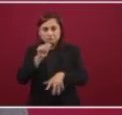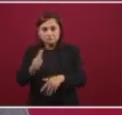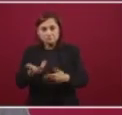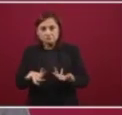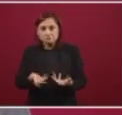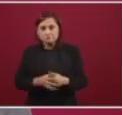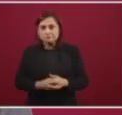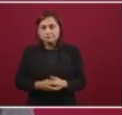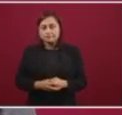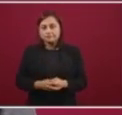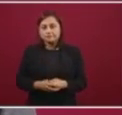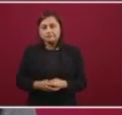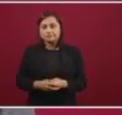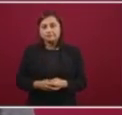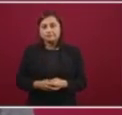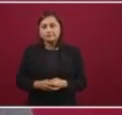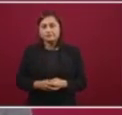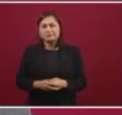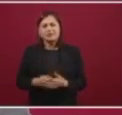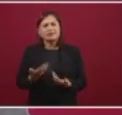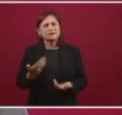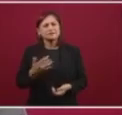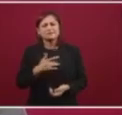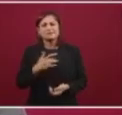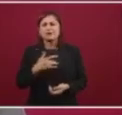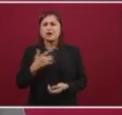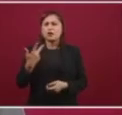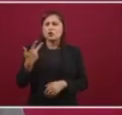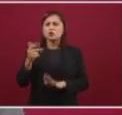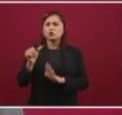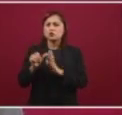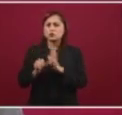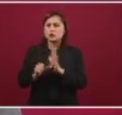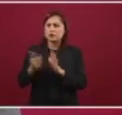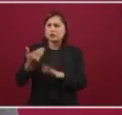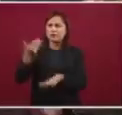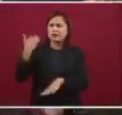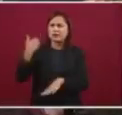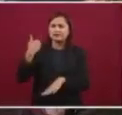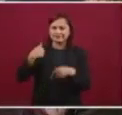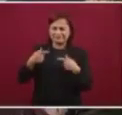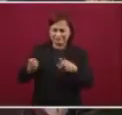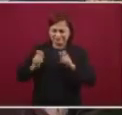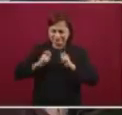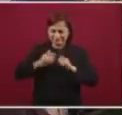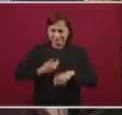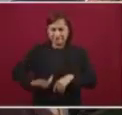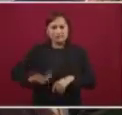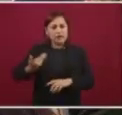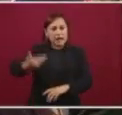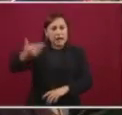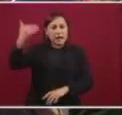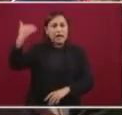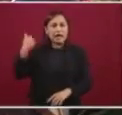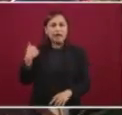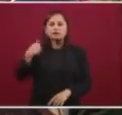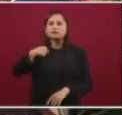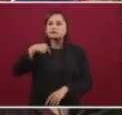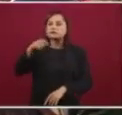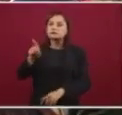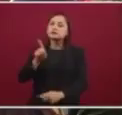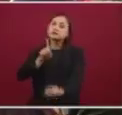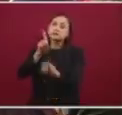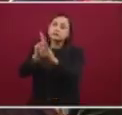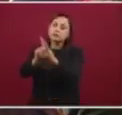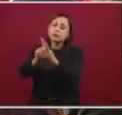Hace como 8 meses antes de que tomara posesión, hablé con el presidente de la Corte, el anterior, y